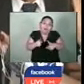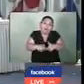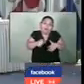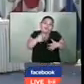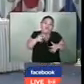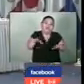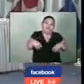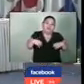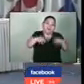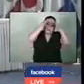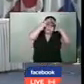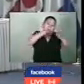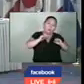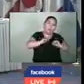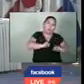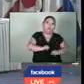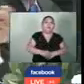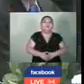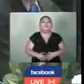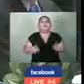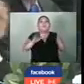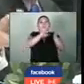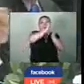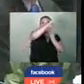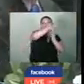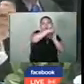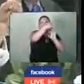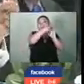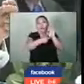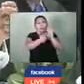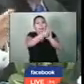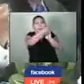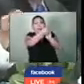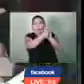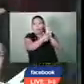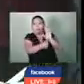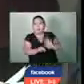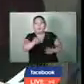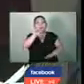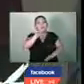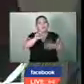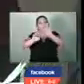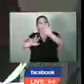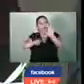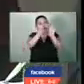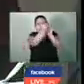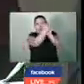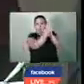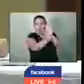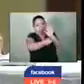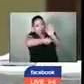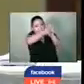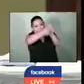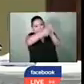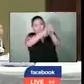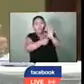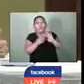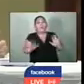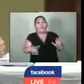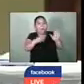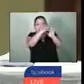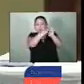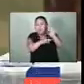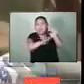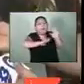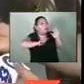decisión. El anteproyecto también propone derogar 18 artículos de la Constitución, ya que según el vicepresidente,